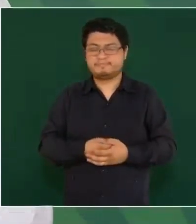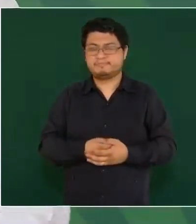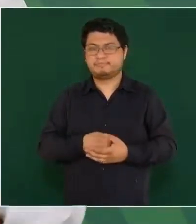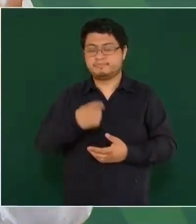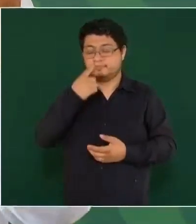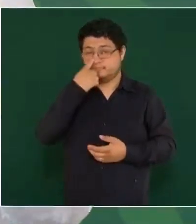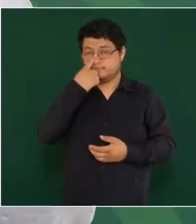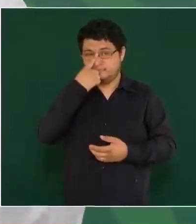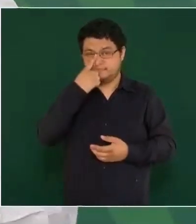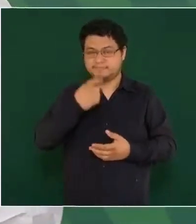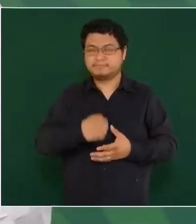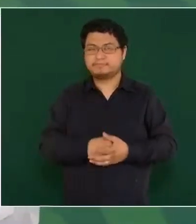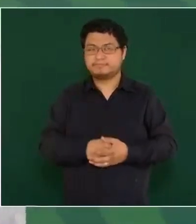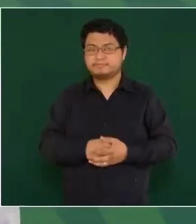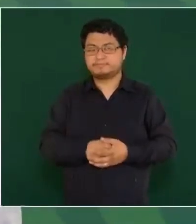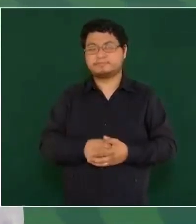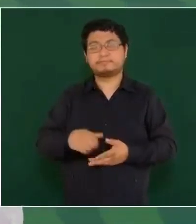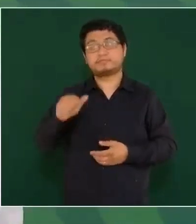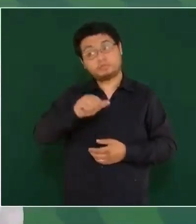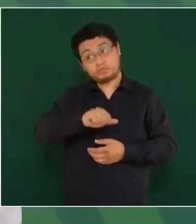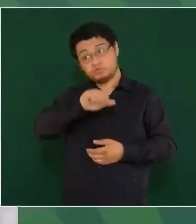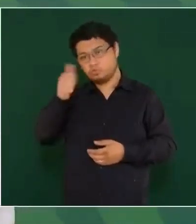otra de las